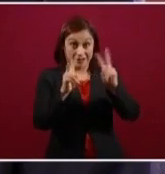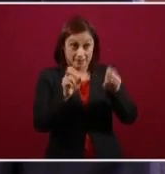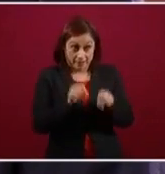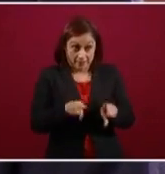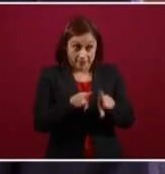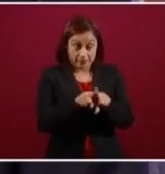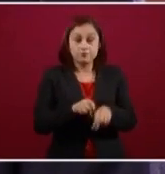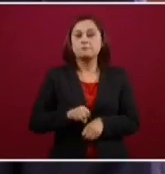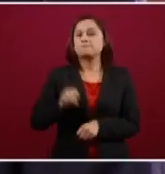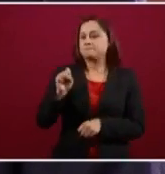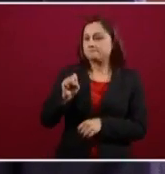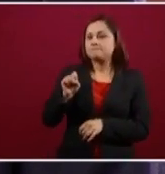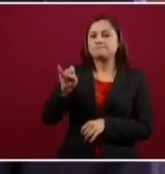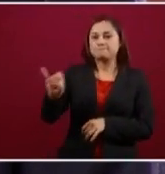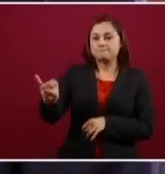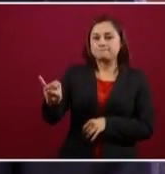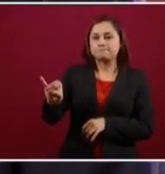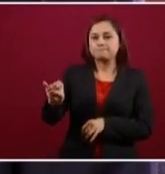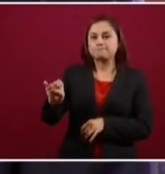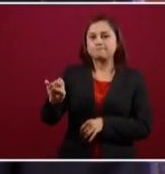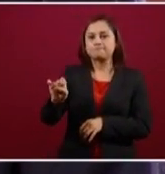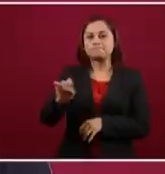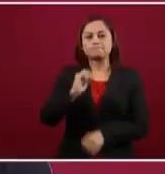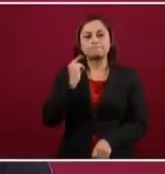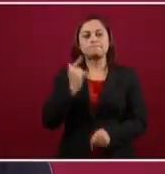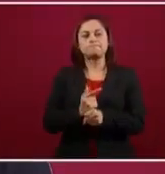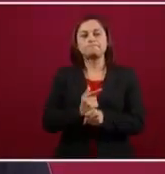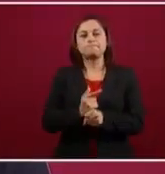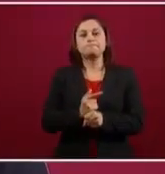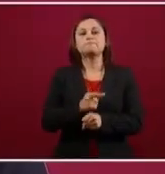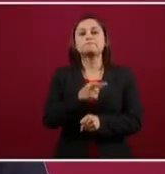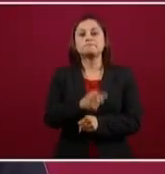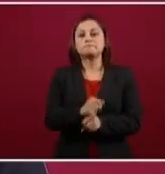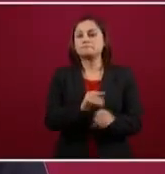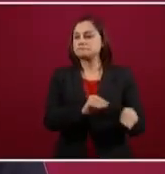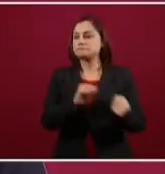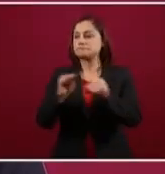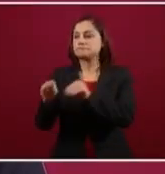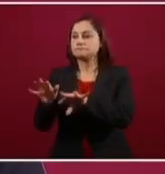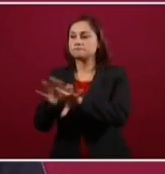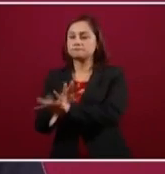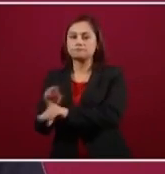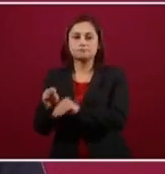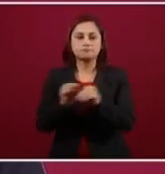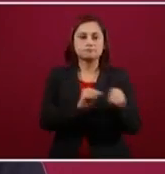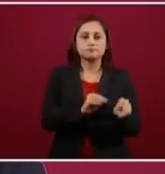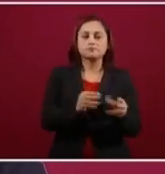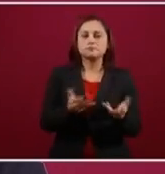demuestra de que no hay fundamento,